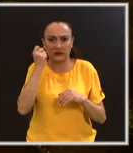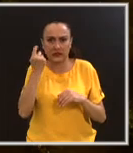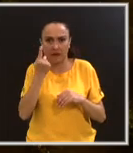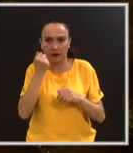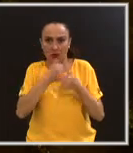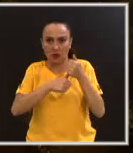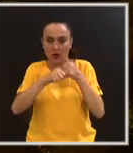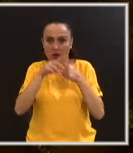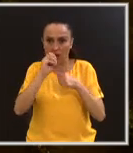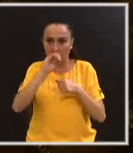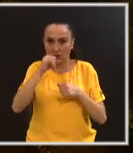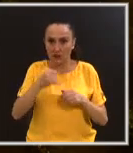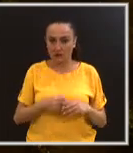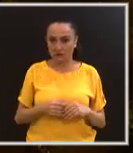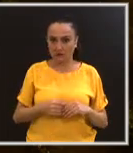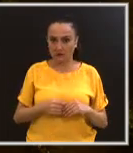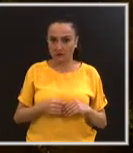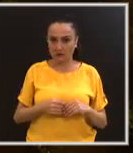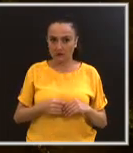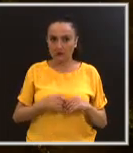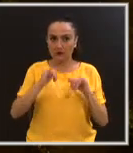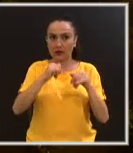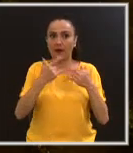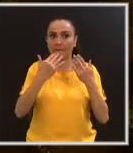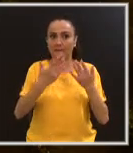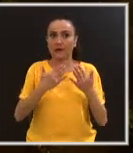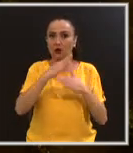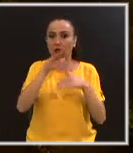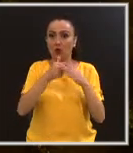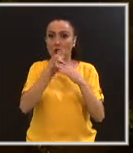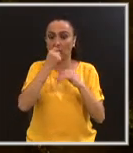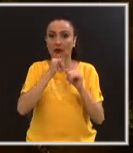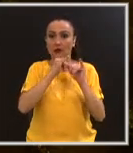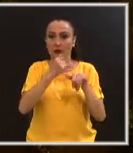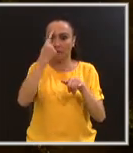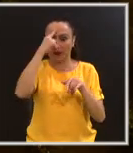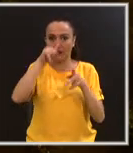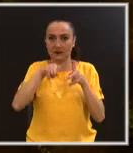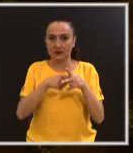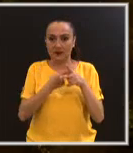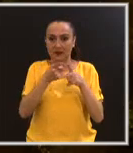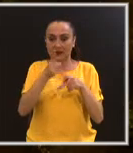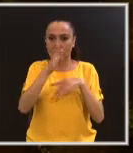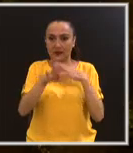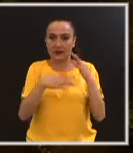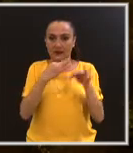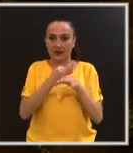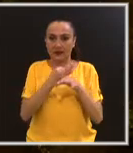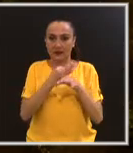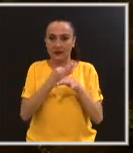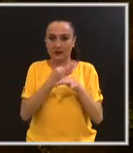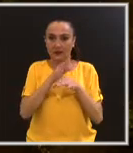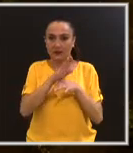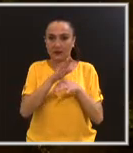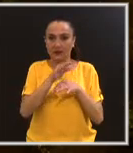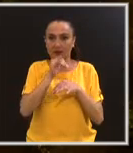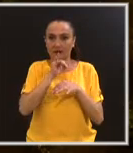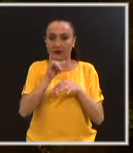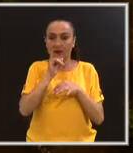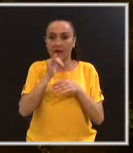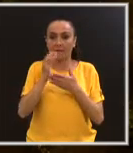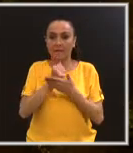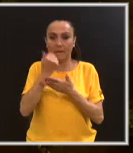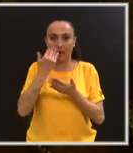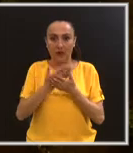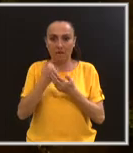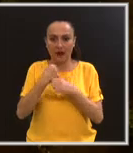autoridades del organismo de investigación judicial están esperando todo este tipo de denuncias para iniciar este tipo de pues iniciar lo que serían las pesquisas para